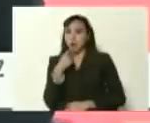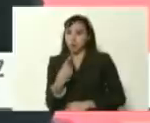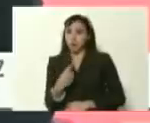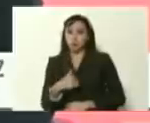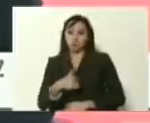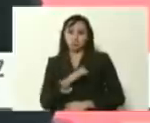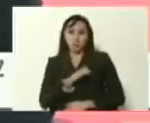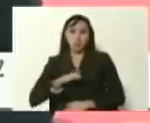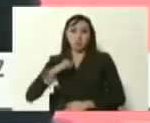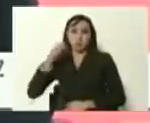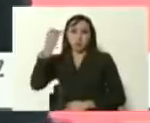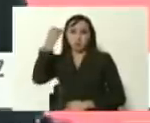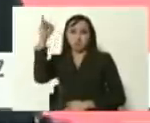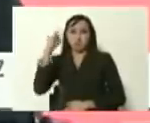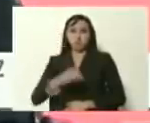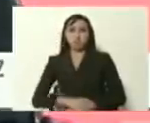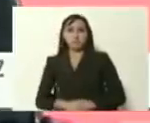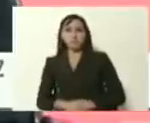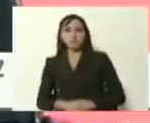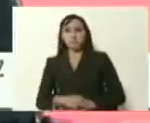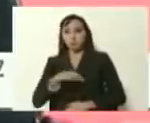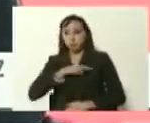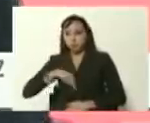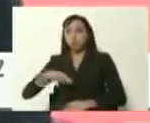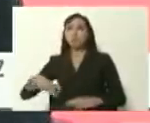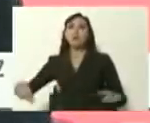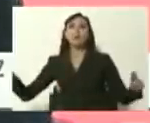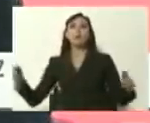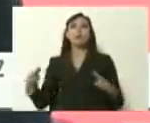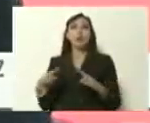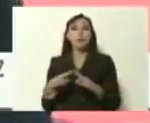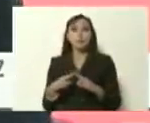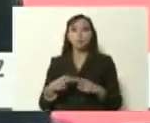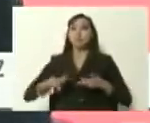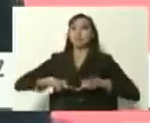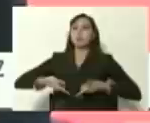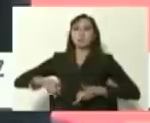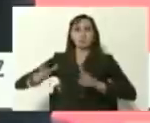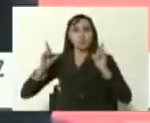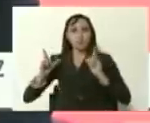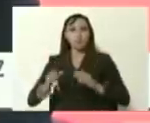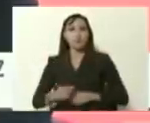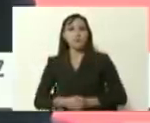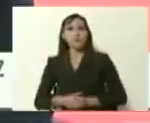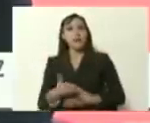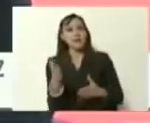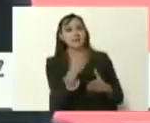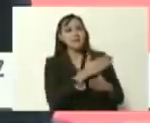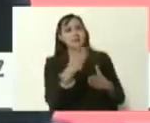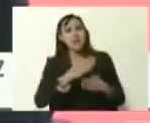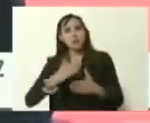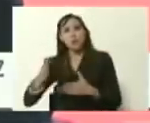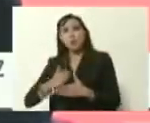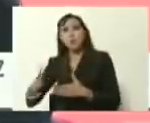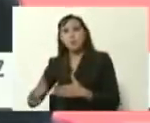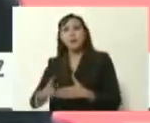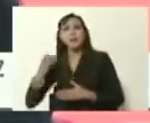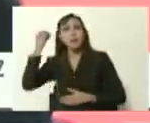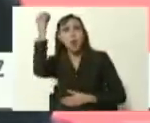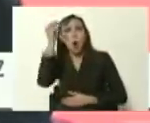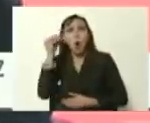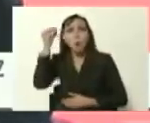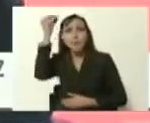personal, que hemos encontrado la posibilidad de compartir